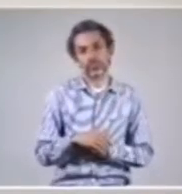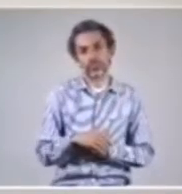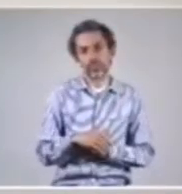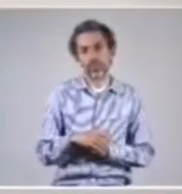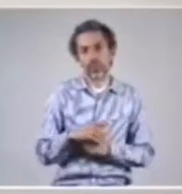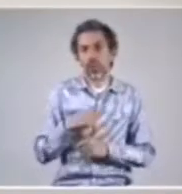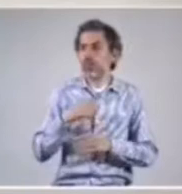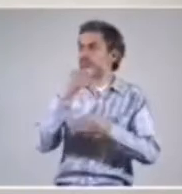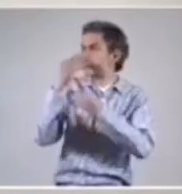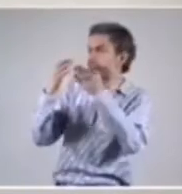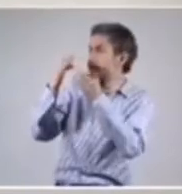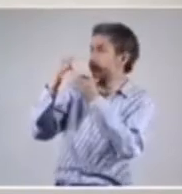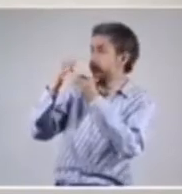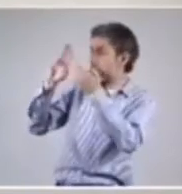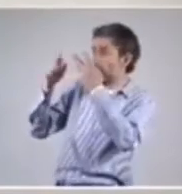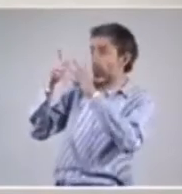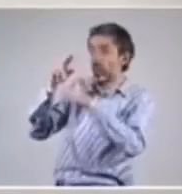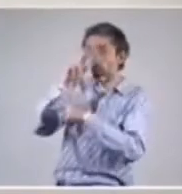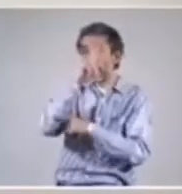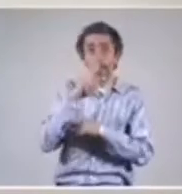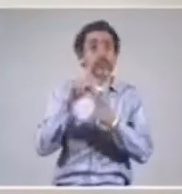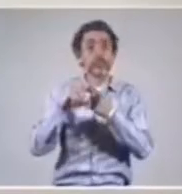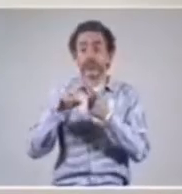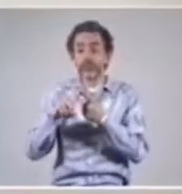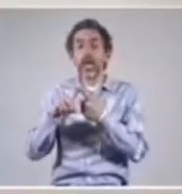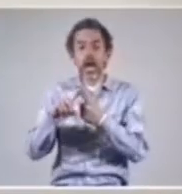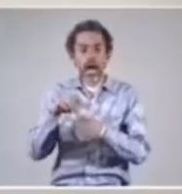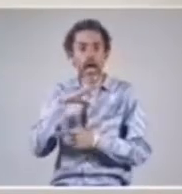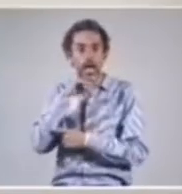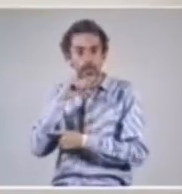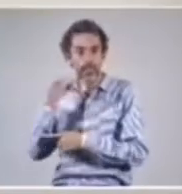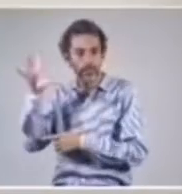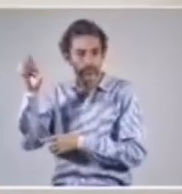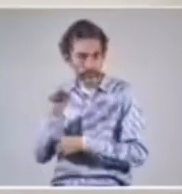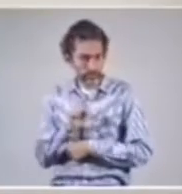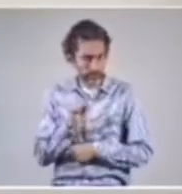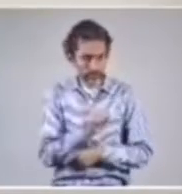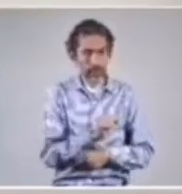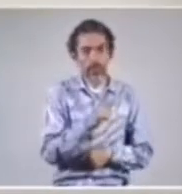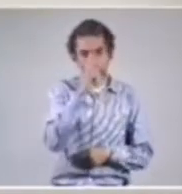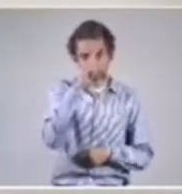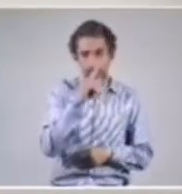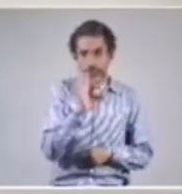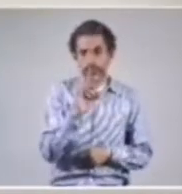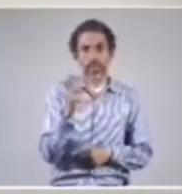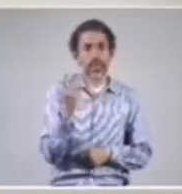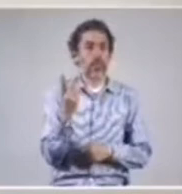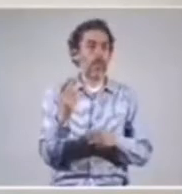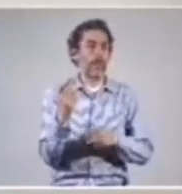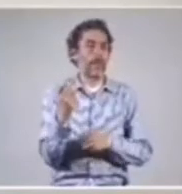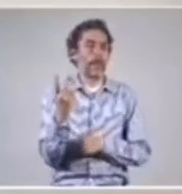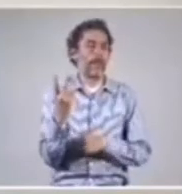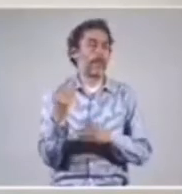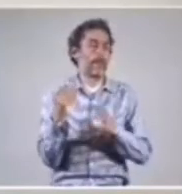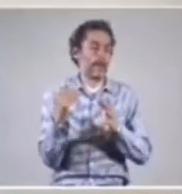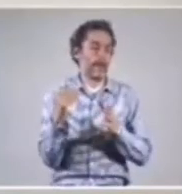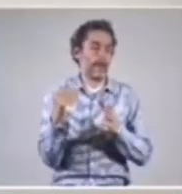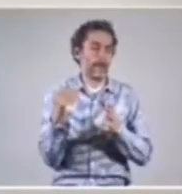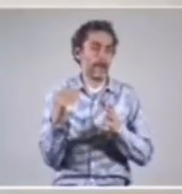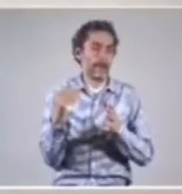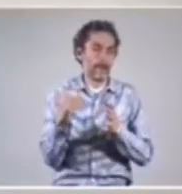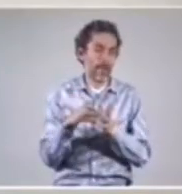licitación que se hizo el año pasado y estaremos en condición pues ya de inaugurarla a finales de este año. Y por otro